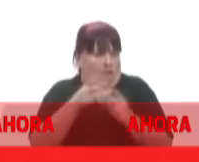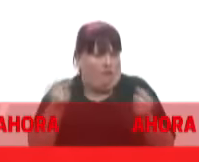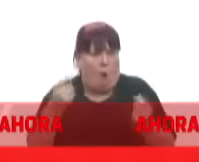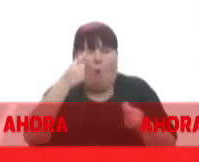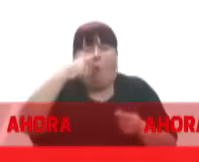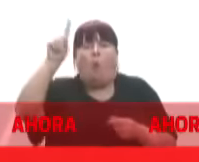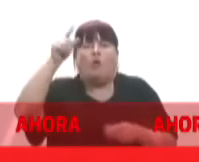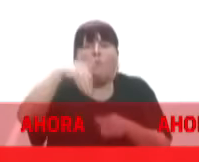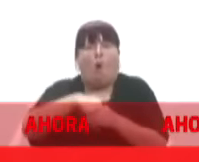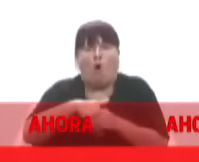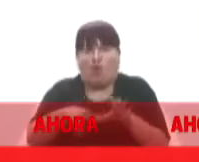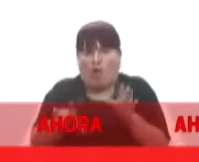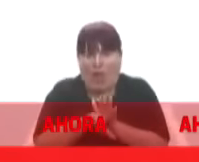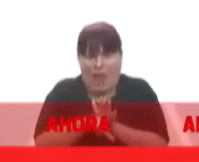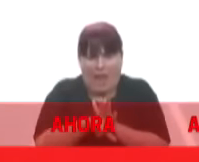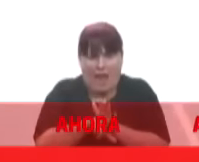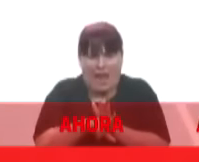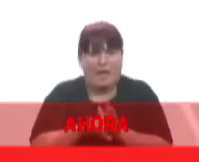último voto de la ley.